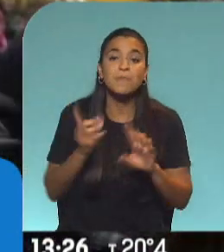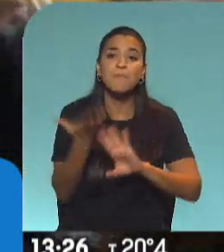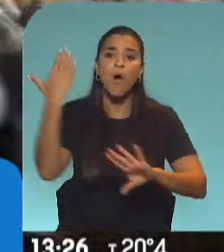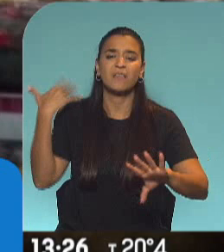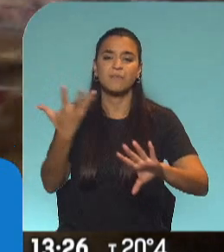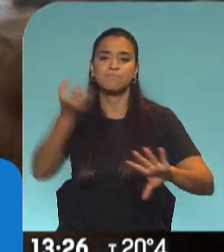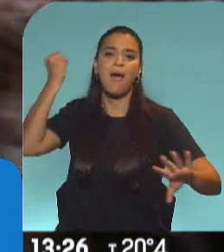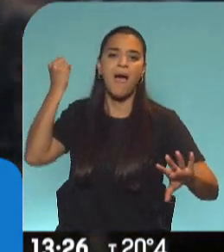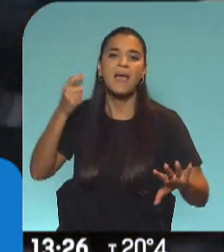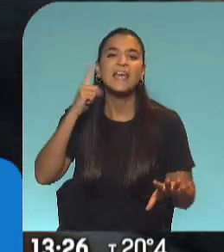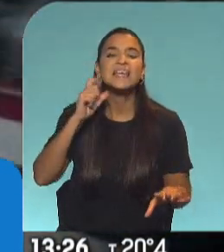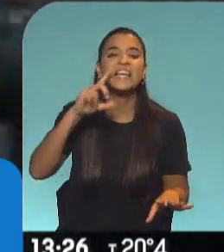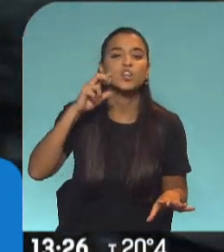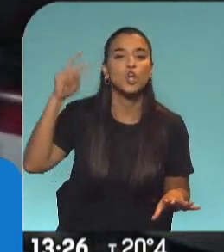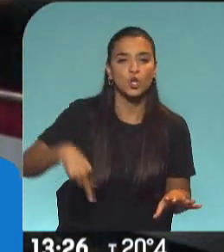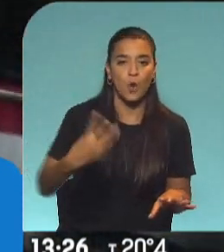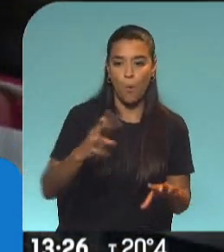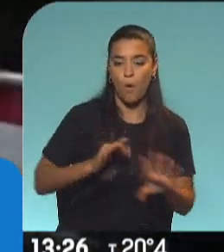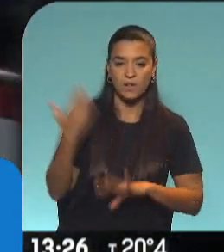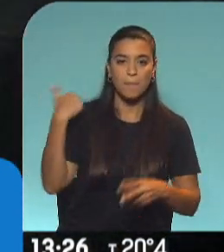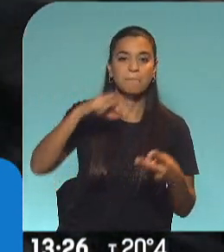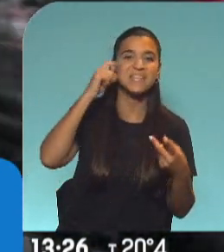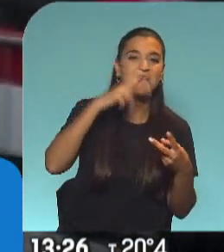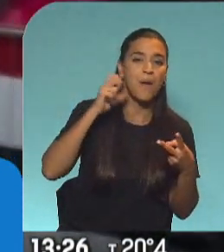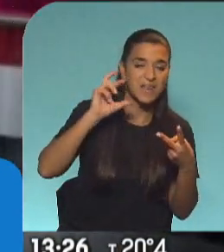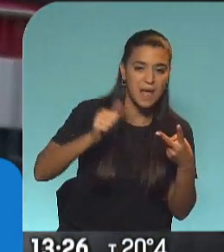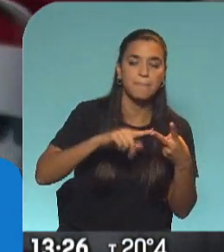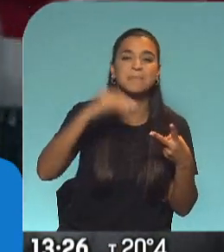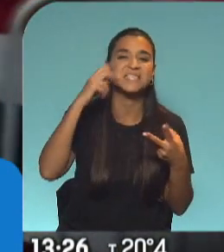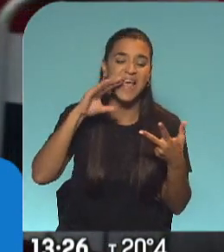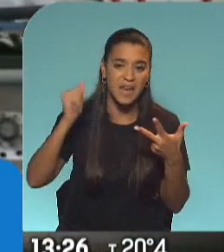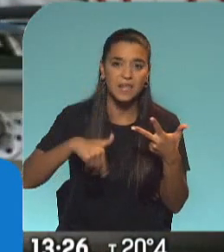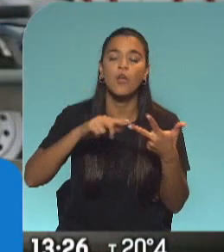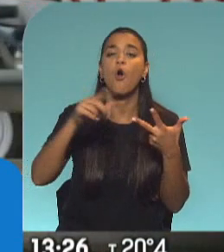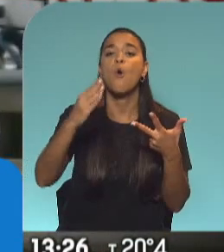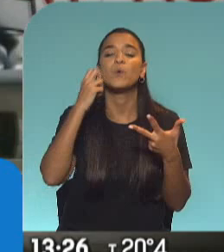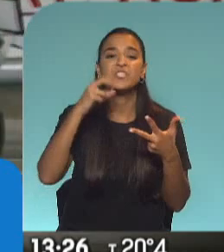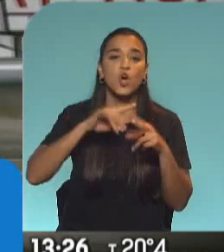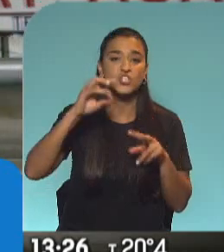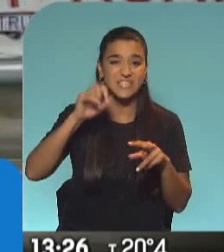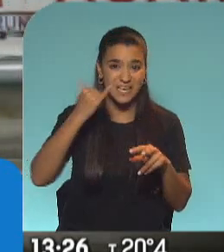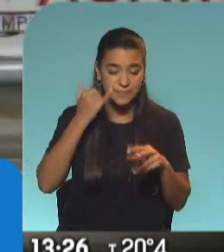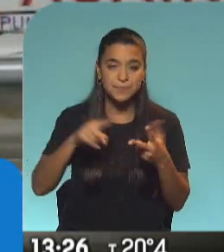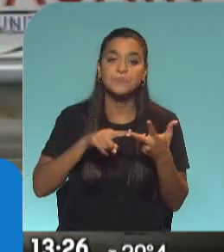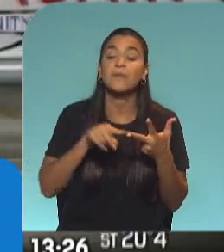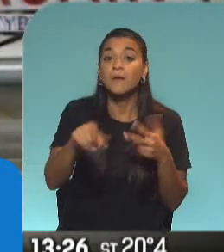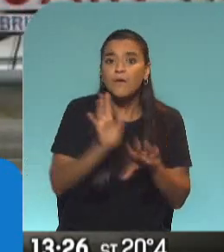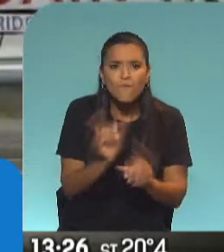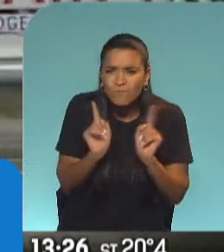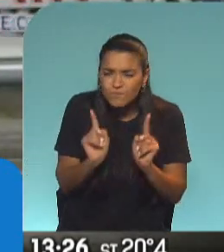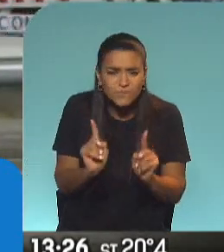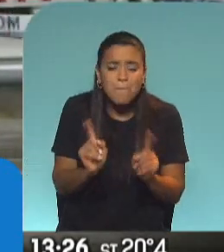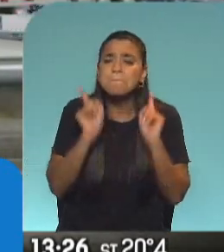a Hillary Clinton hace 4 años: Pensilvania, Michigan o Wisconsin. Su fuerte sigue estando